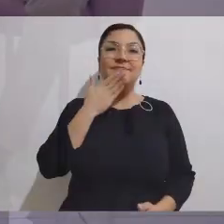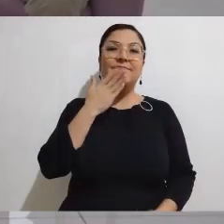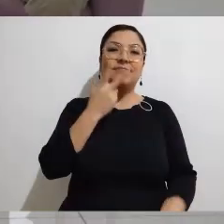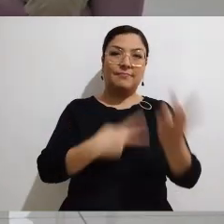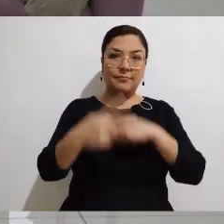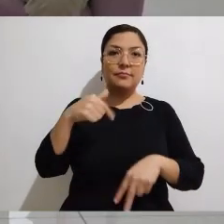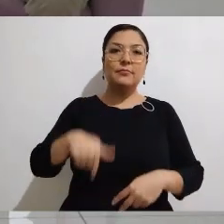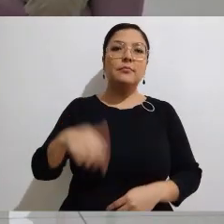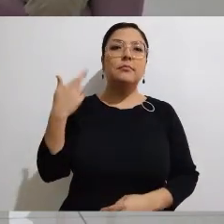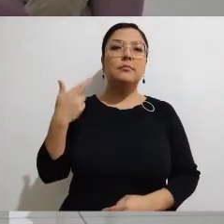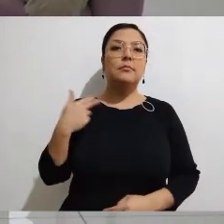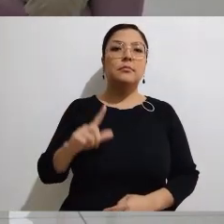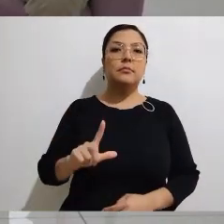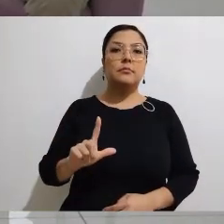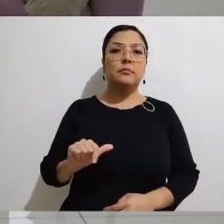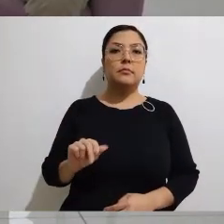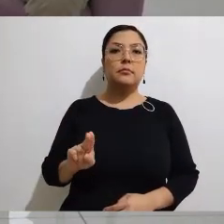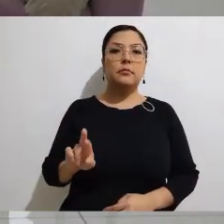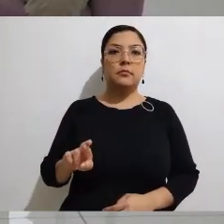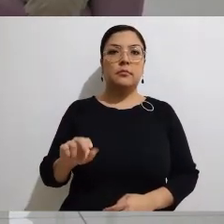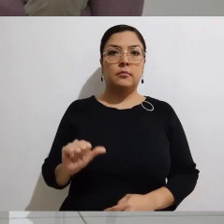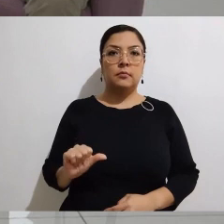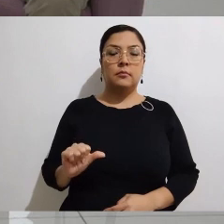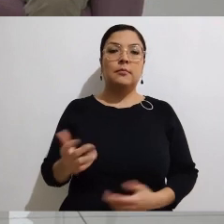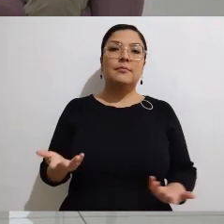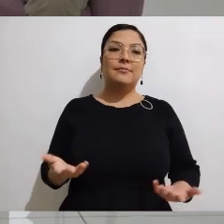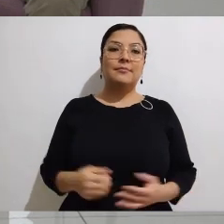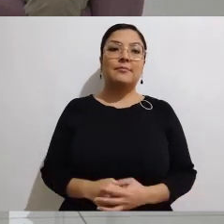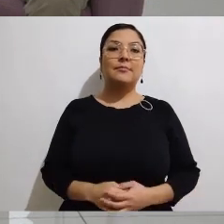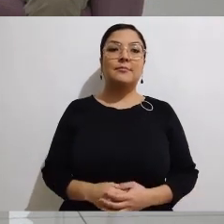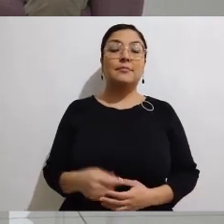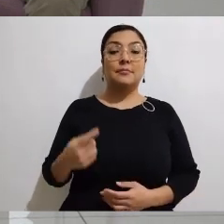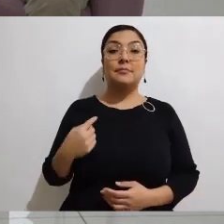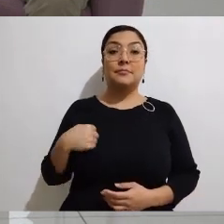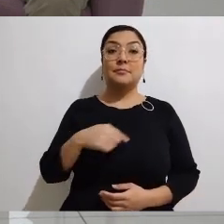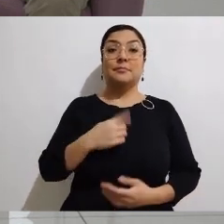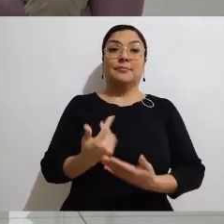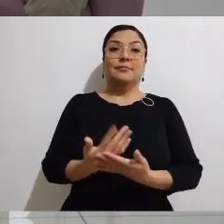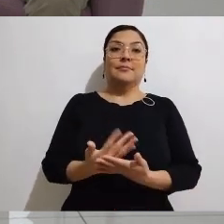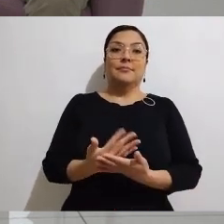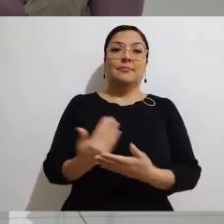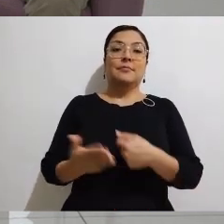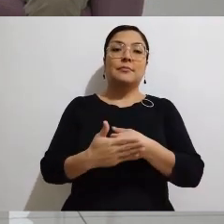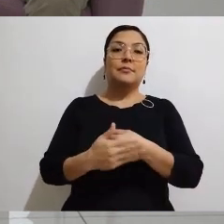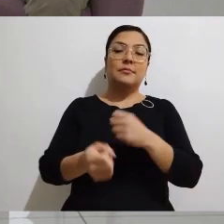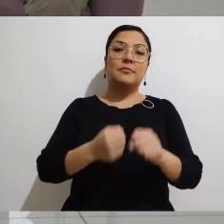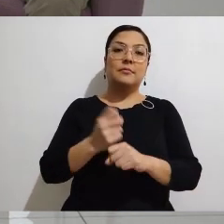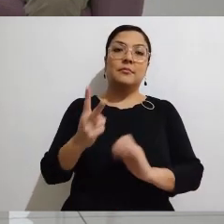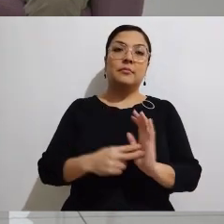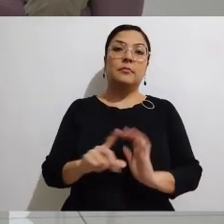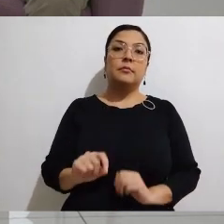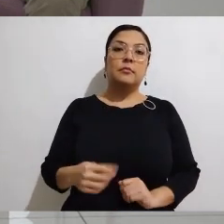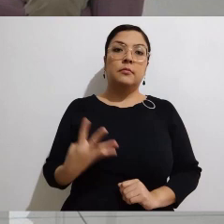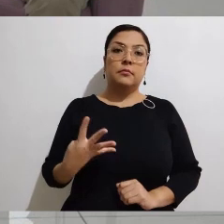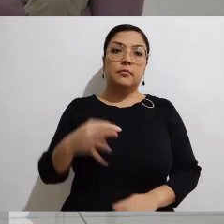Bienvenidas de nueva cuenta a su programa de la urna. Estamos ya en la víspera del proceso electoral del año 2024 y para